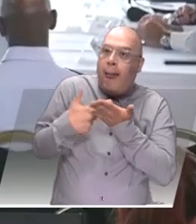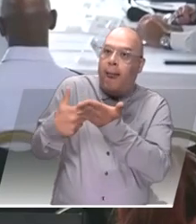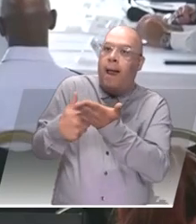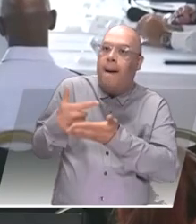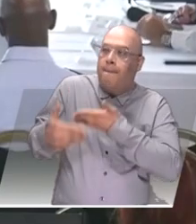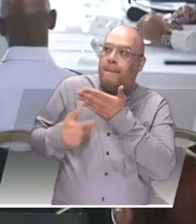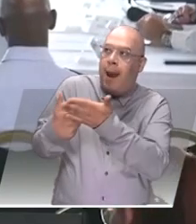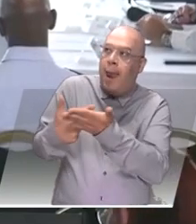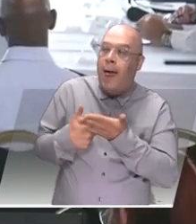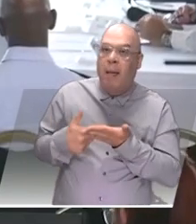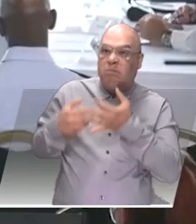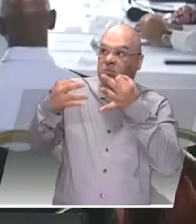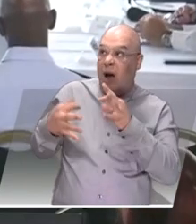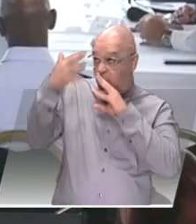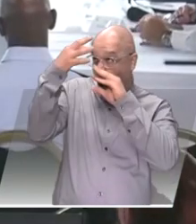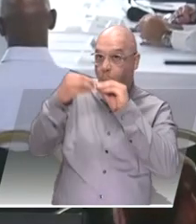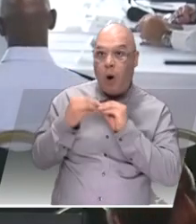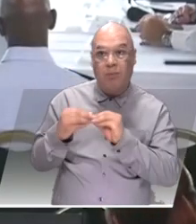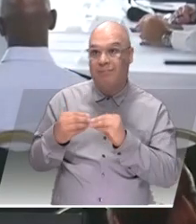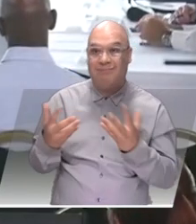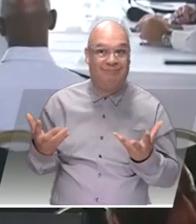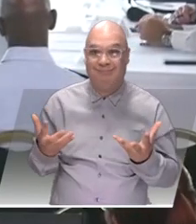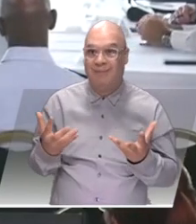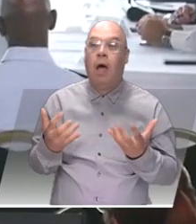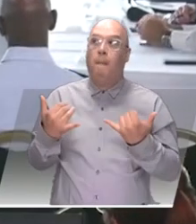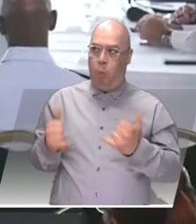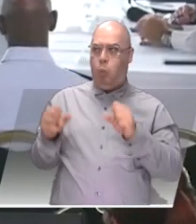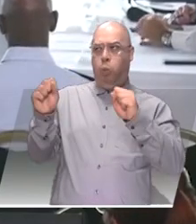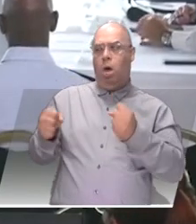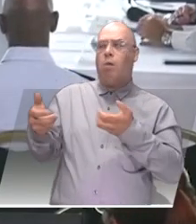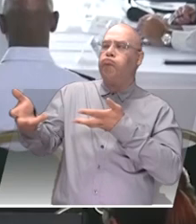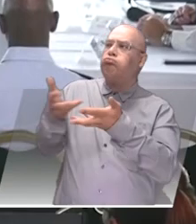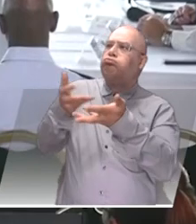no tenemos ningún acuerdo, pero puede abordarse